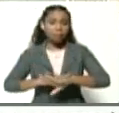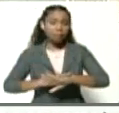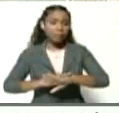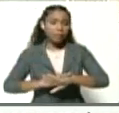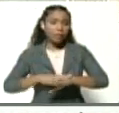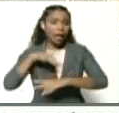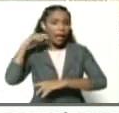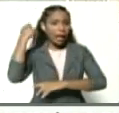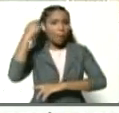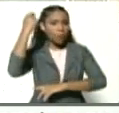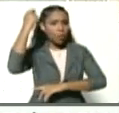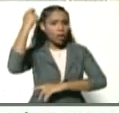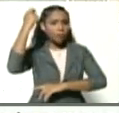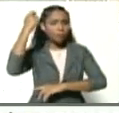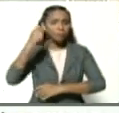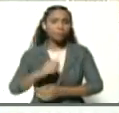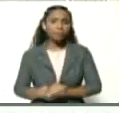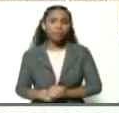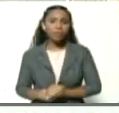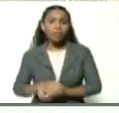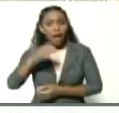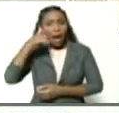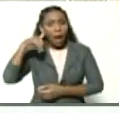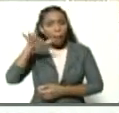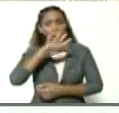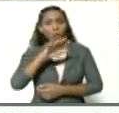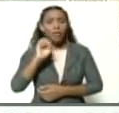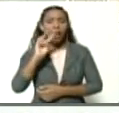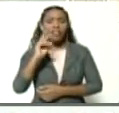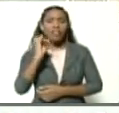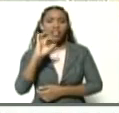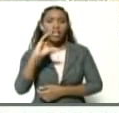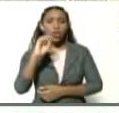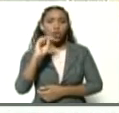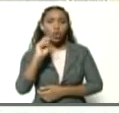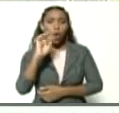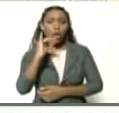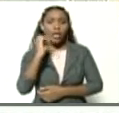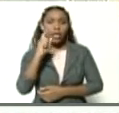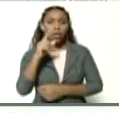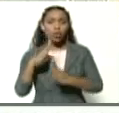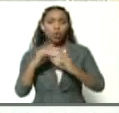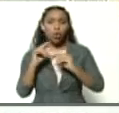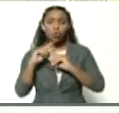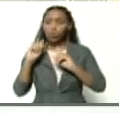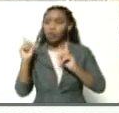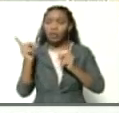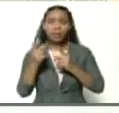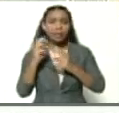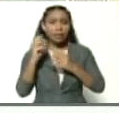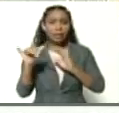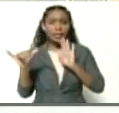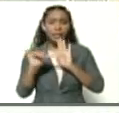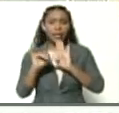Apure, en la población de La Victoria y todas sus adyacencias y